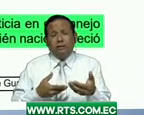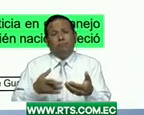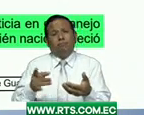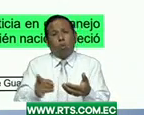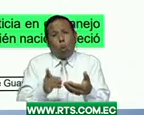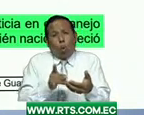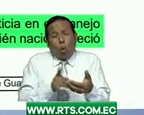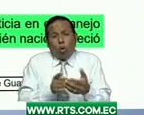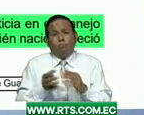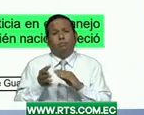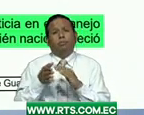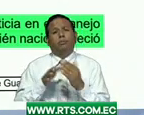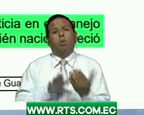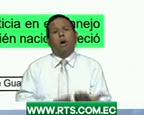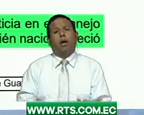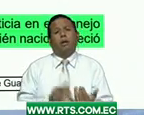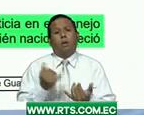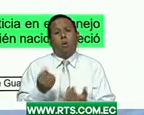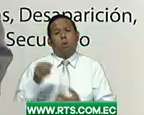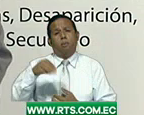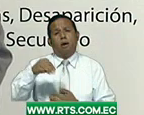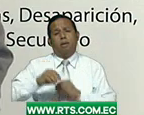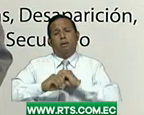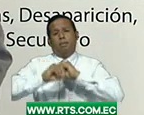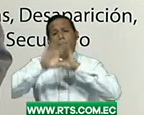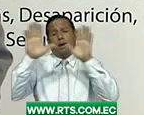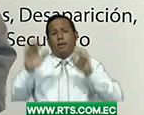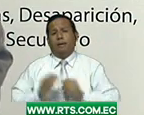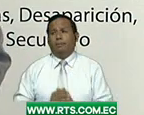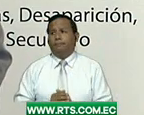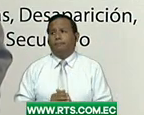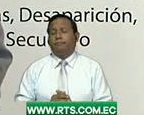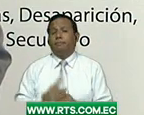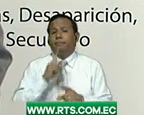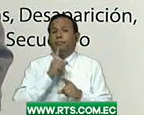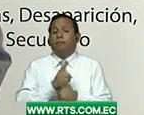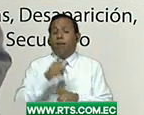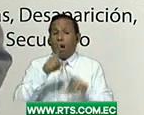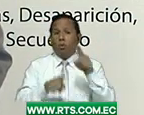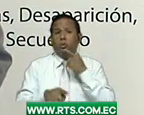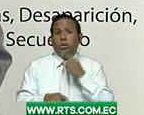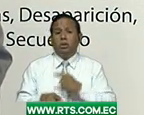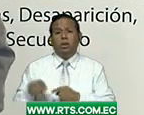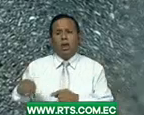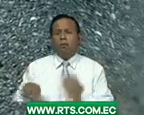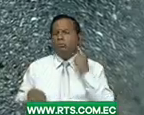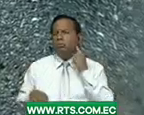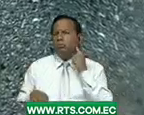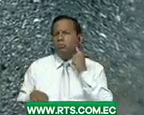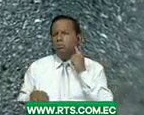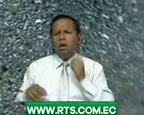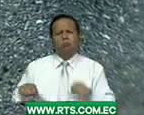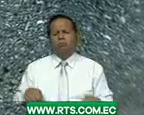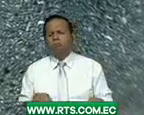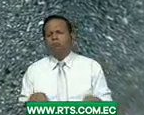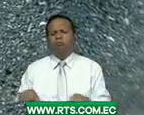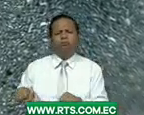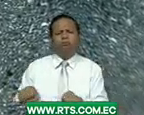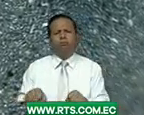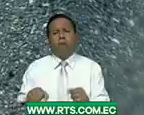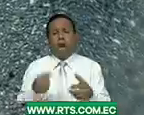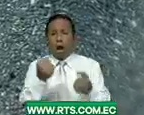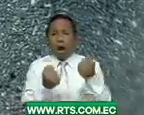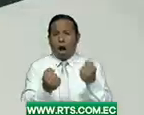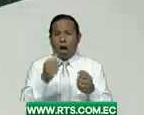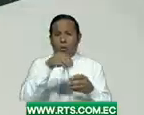recién nacido falleció la mañana de ese martes. Se escucha la llegada de varias motocicletas con varios ocupantes que realizan algunas detonaciones